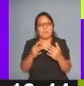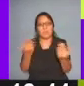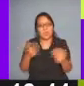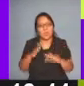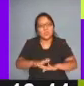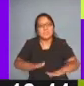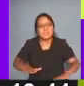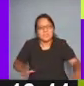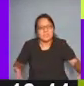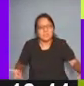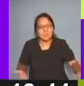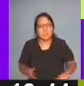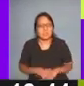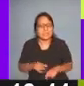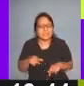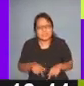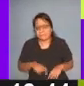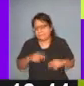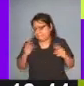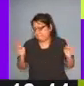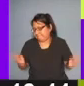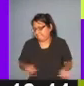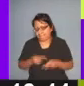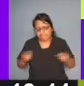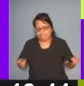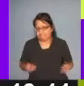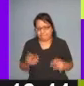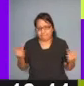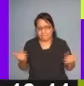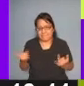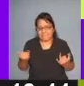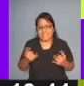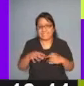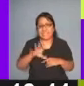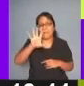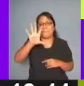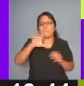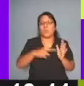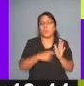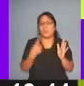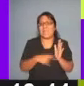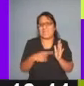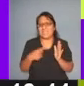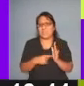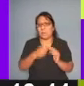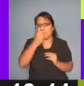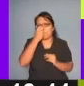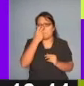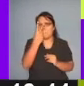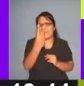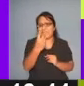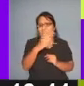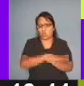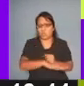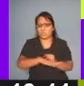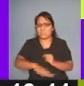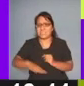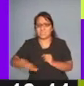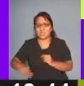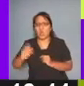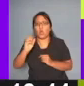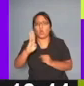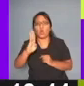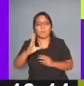víctima, niño. Eso es terrible. Ha habido causas en el ámbito de la provincia de Buenos Aires de 22 chicos de un club